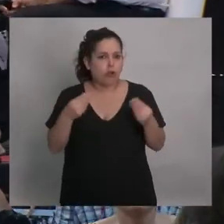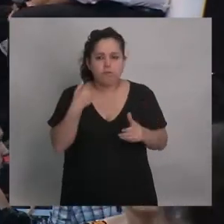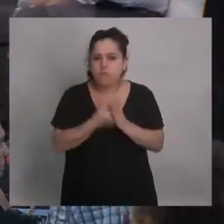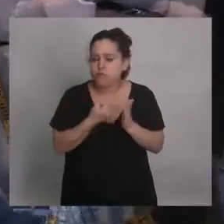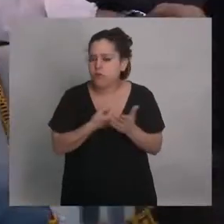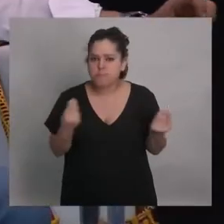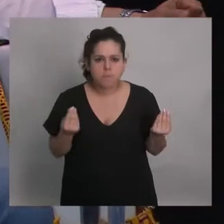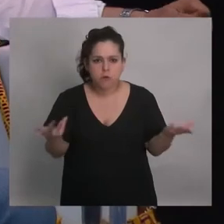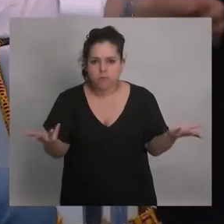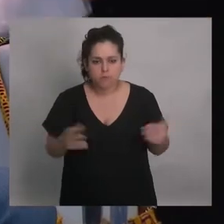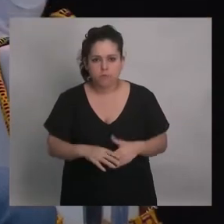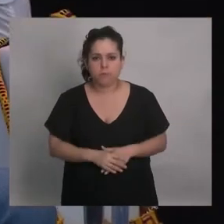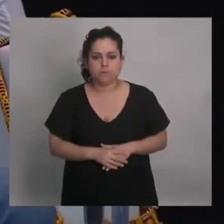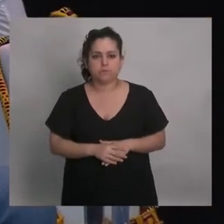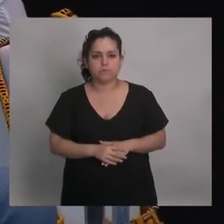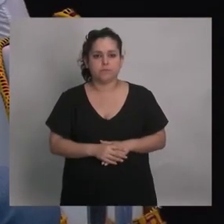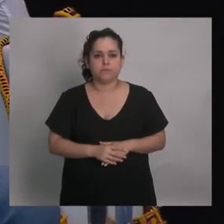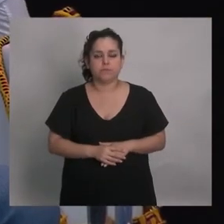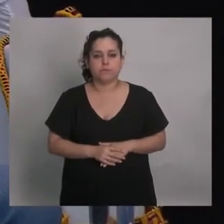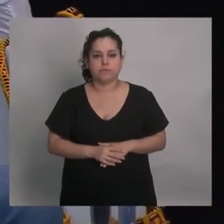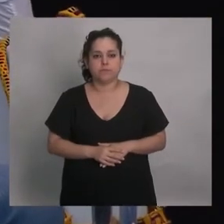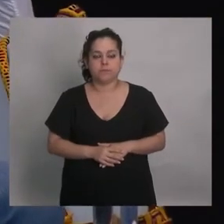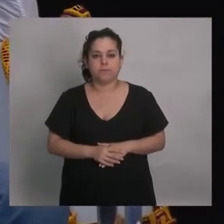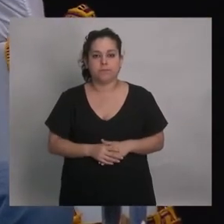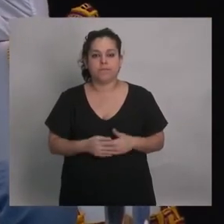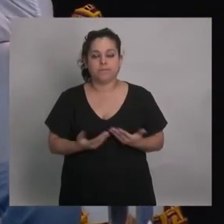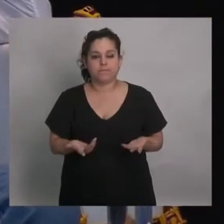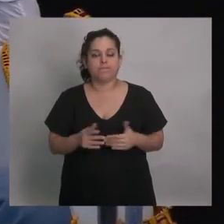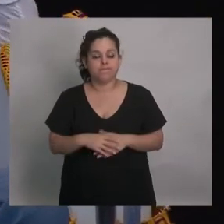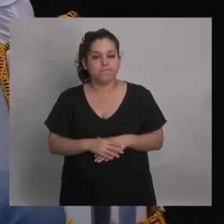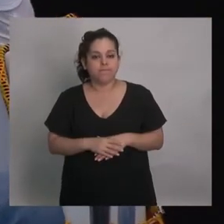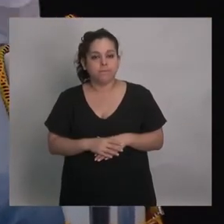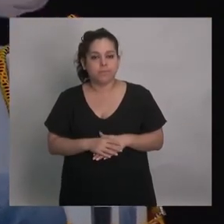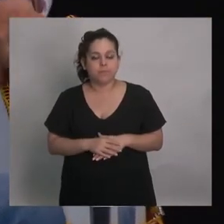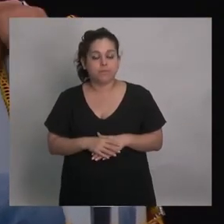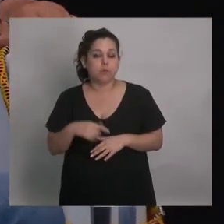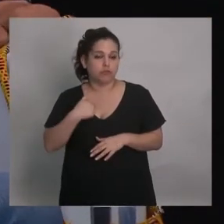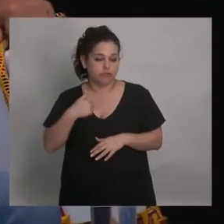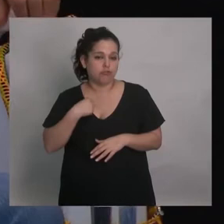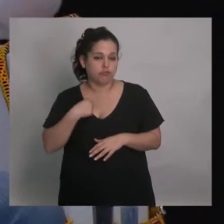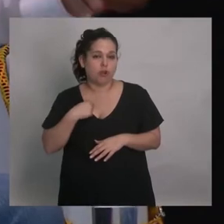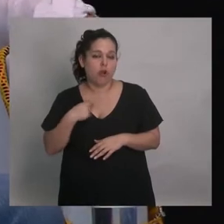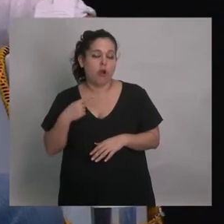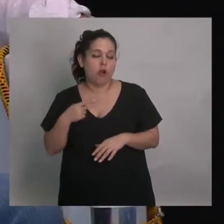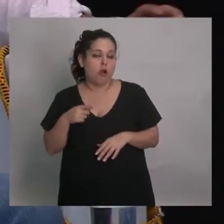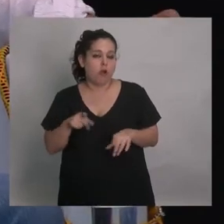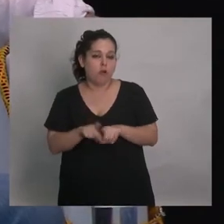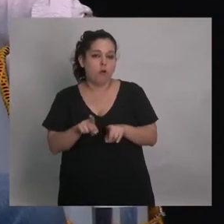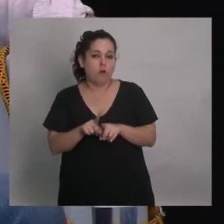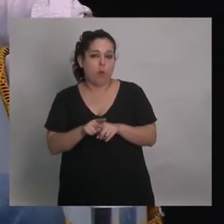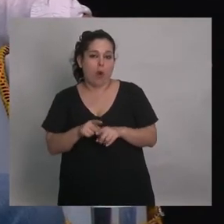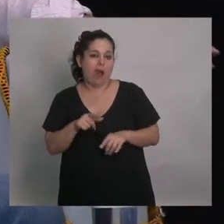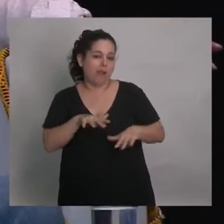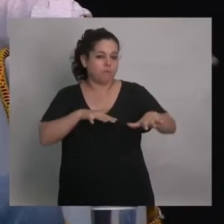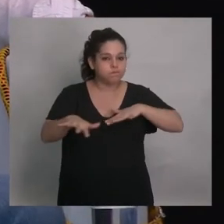que hablar fundamentalmente de colombia que es donde me muevo que es donde vivo